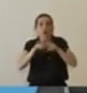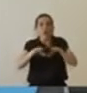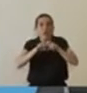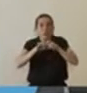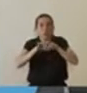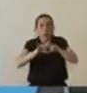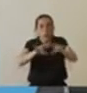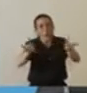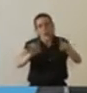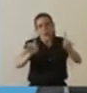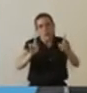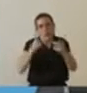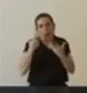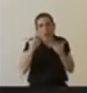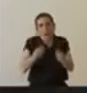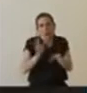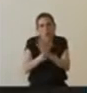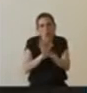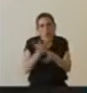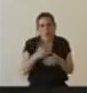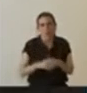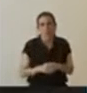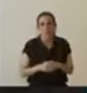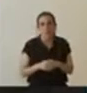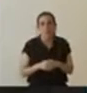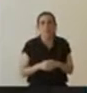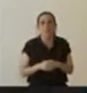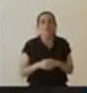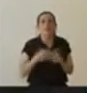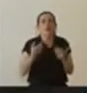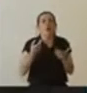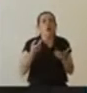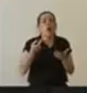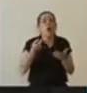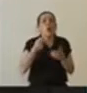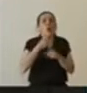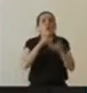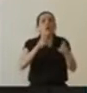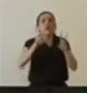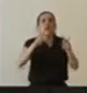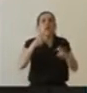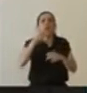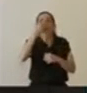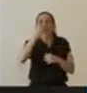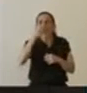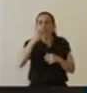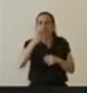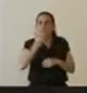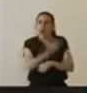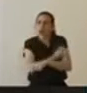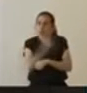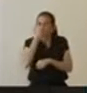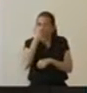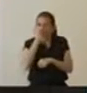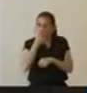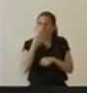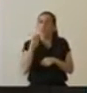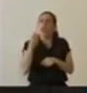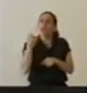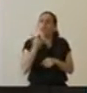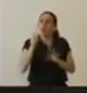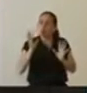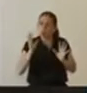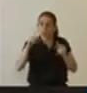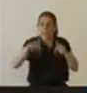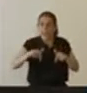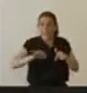a dispersarse en nuestro país. Volviendo a la pregunta de vacuna de la gripe, muy importante que en